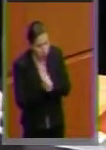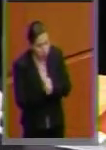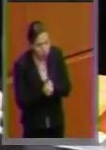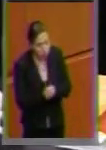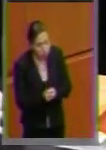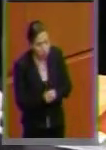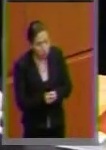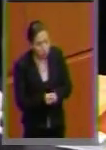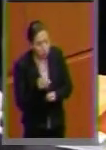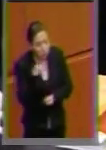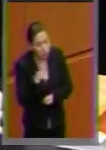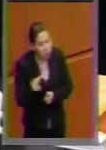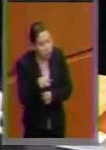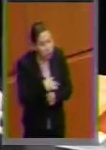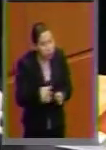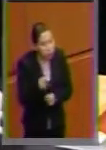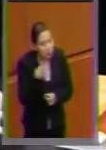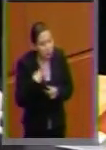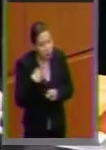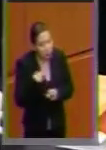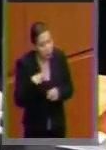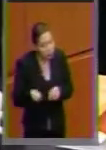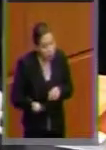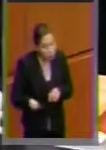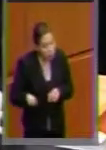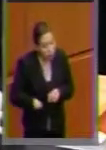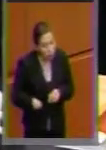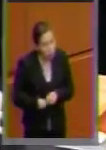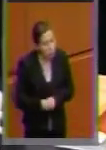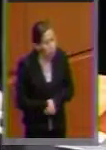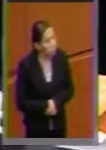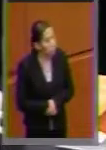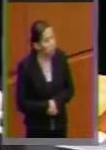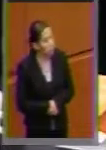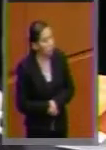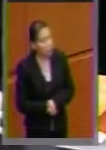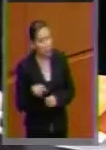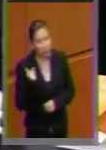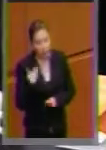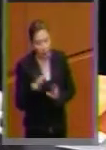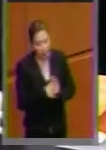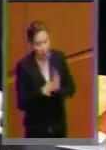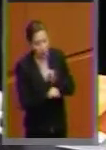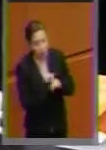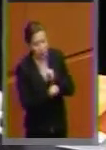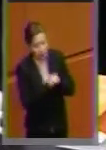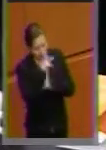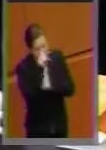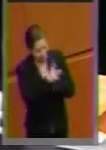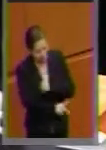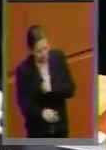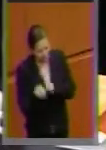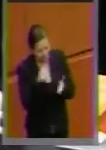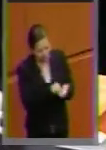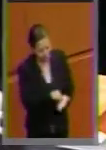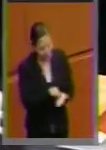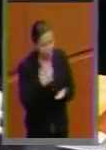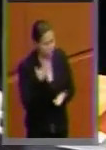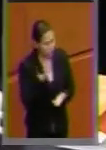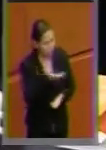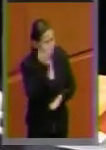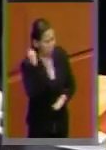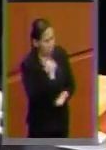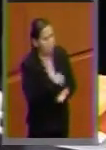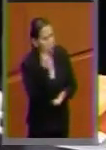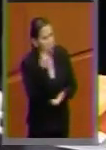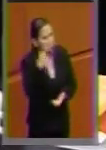procesador con información eficaz en cuanto no hace es que existe en la plataforma méxico está adornado o no sé de